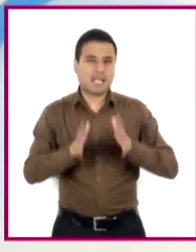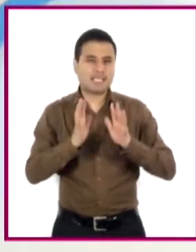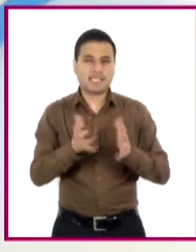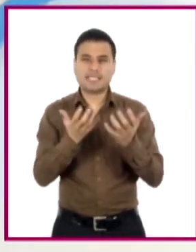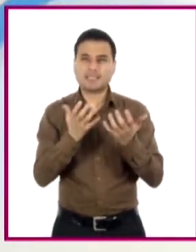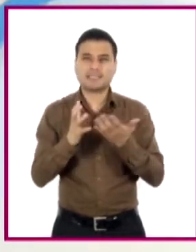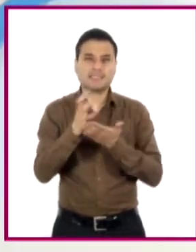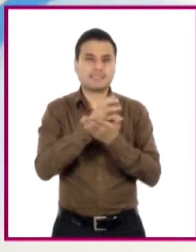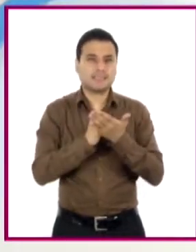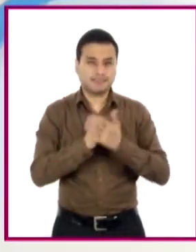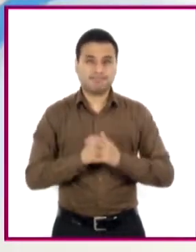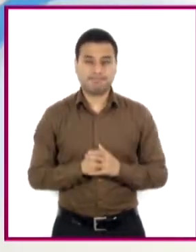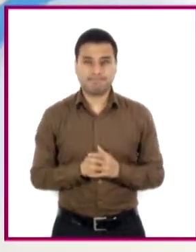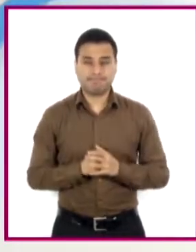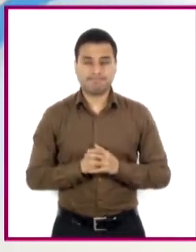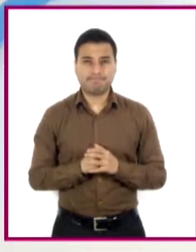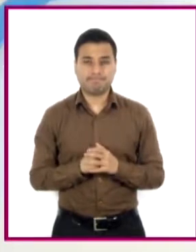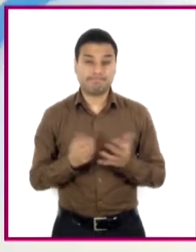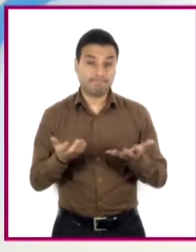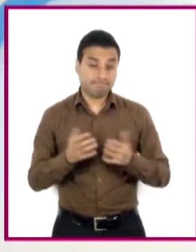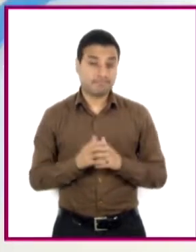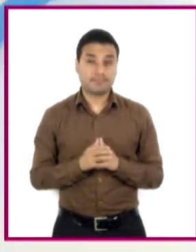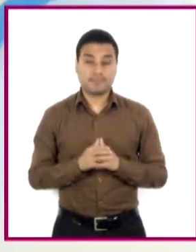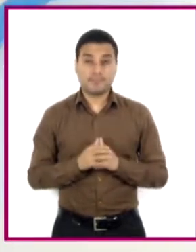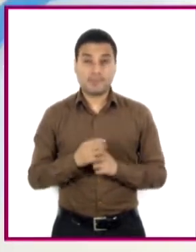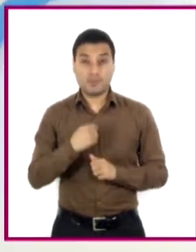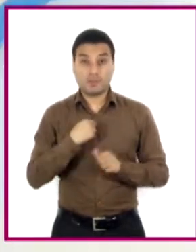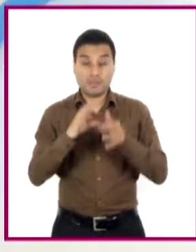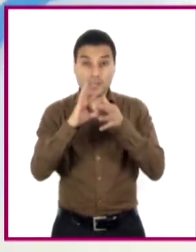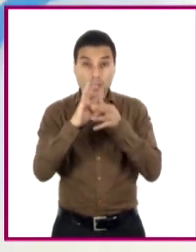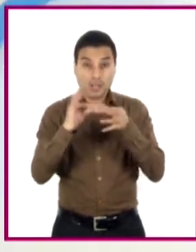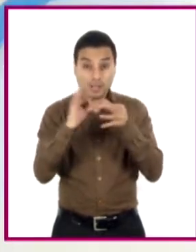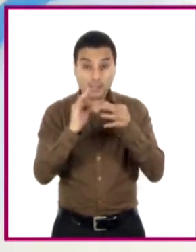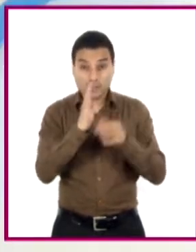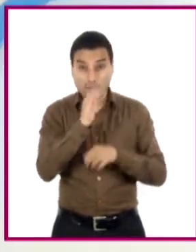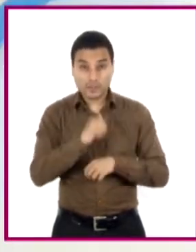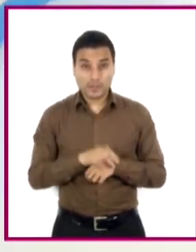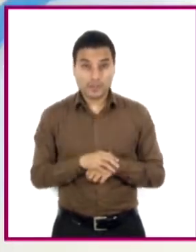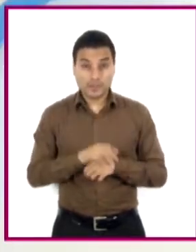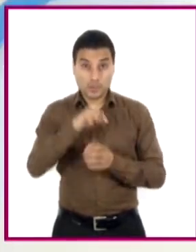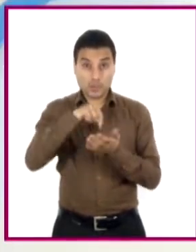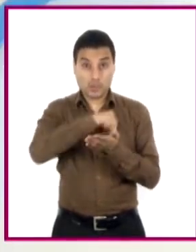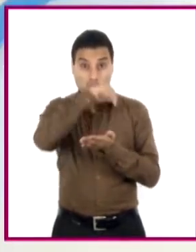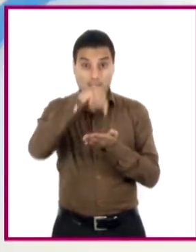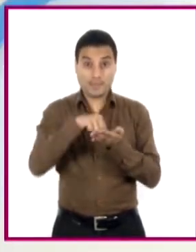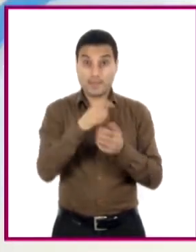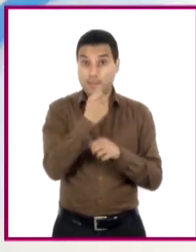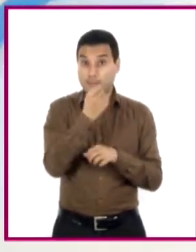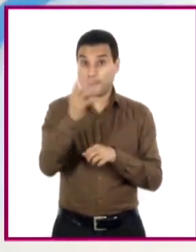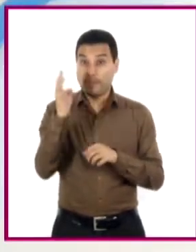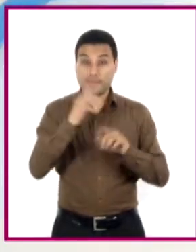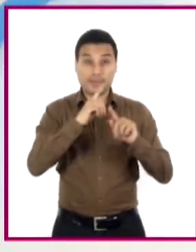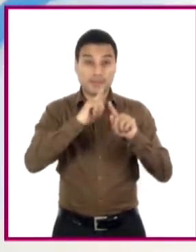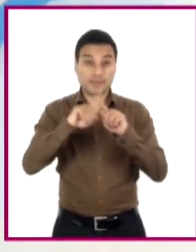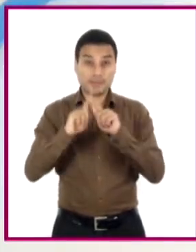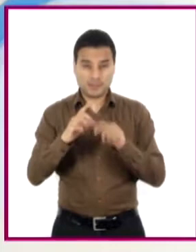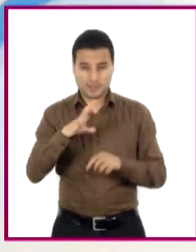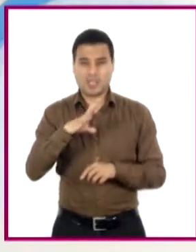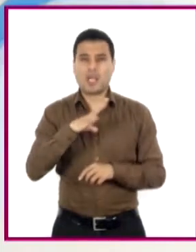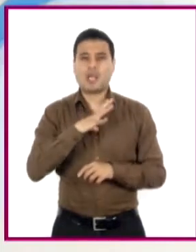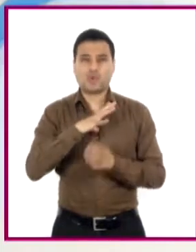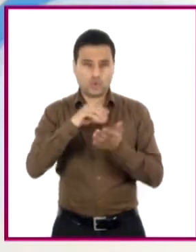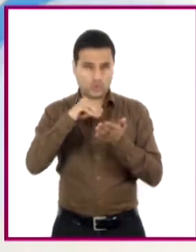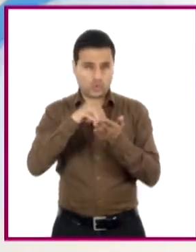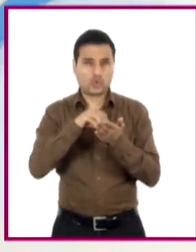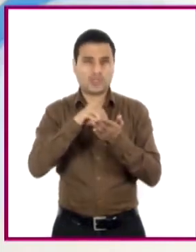los criollos. Aunque no puedan explicarlos en aquellos lugares en donde están todavía bajo la dura